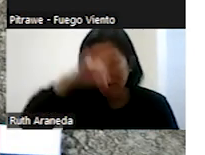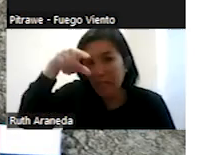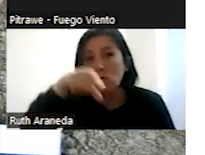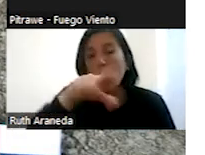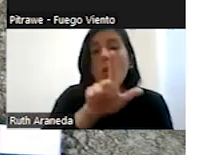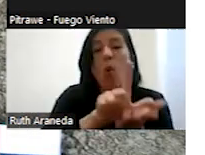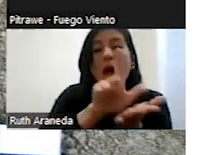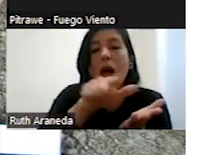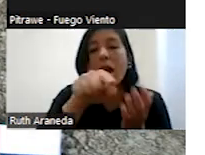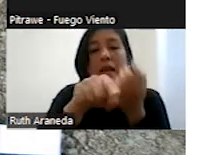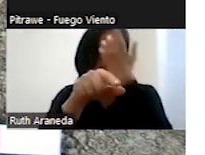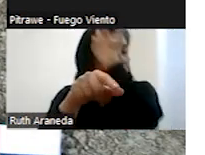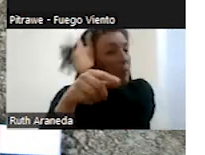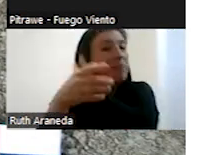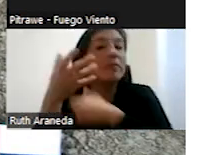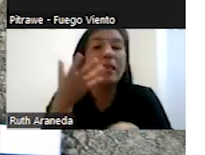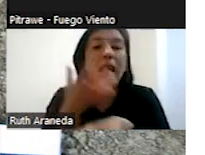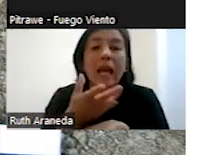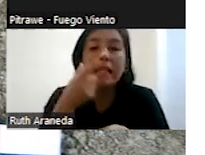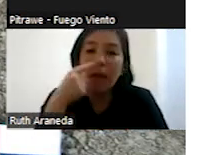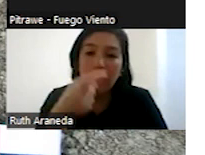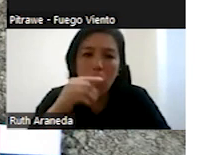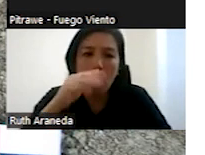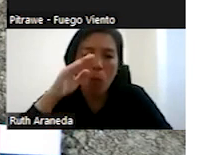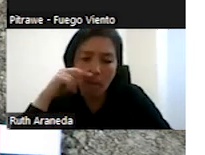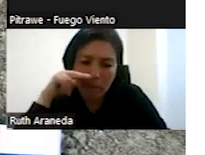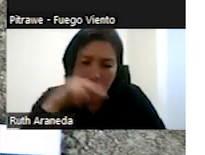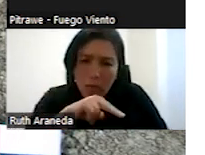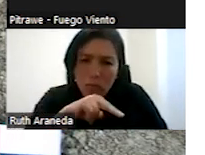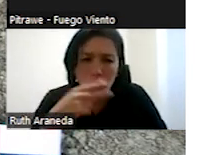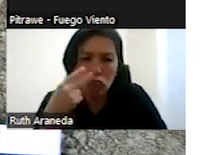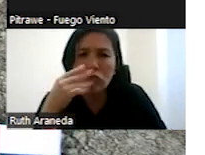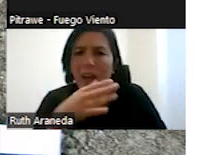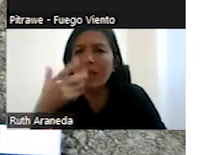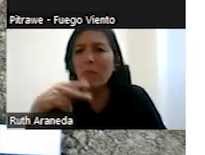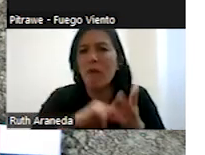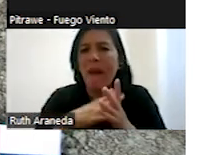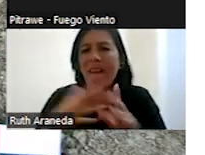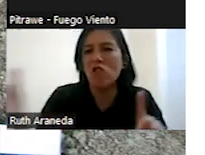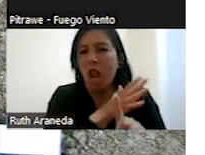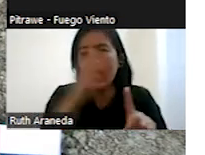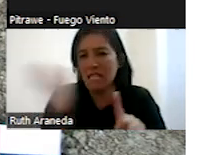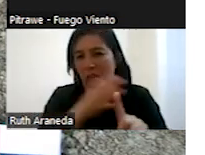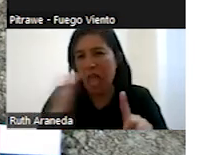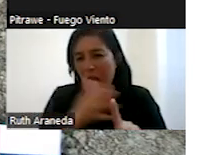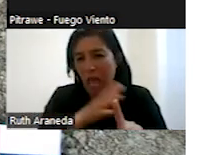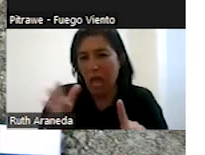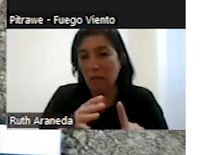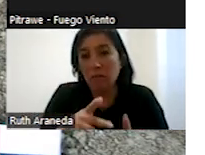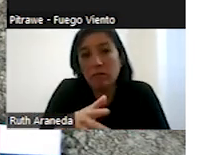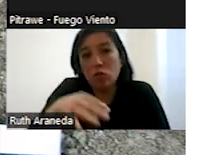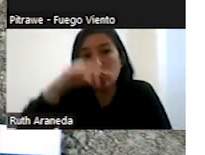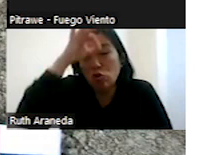que, en los que se ha documentado eventos de violencia. Puede ser, no se sabe si